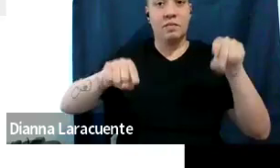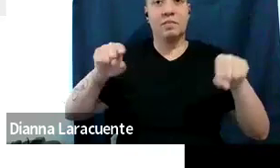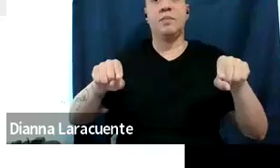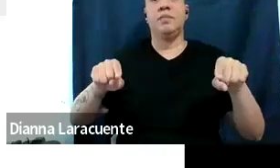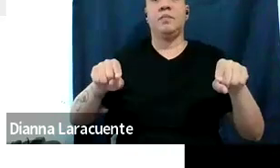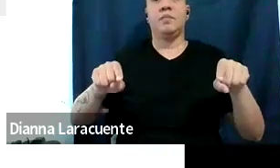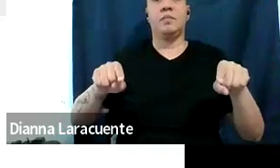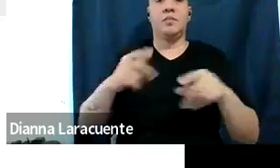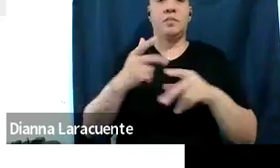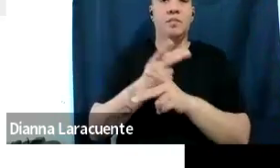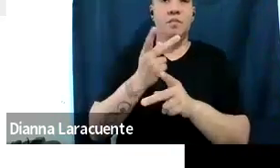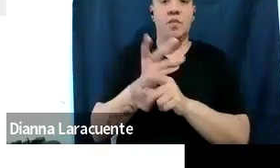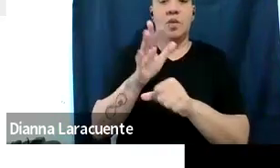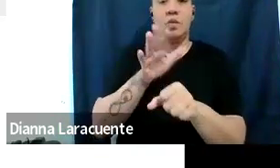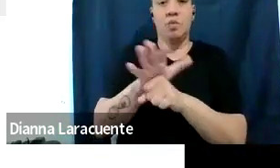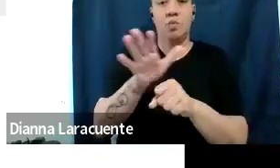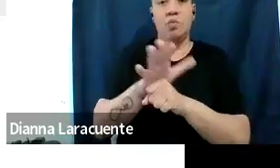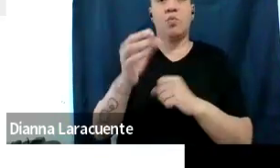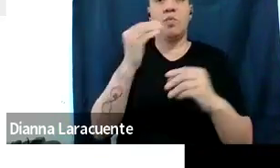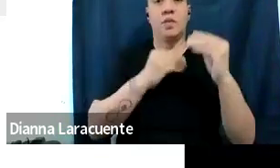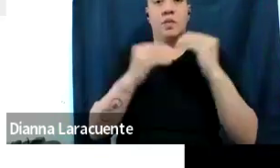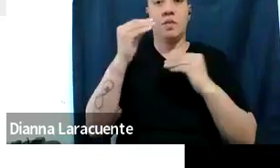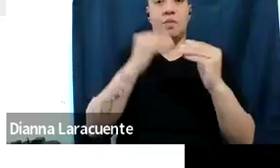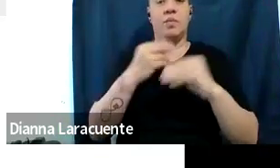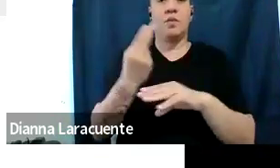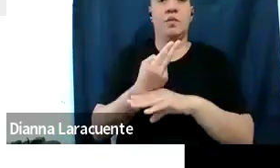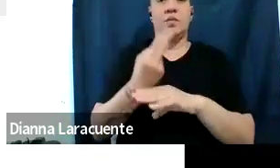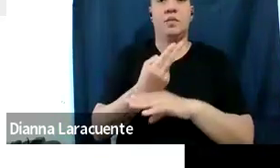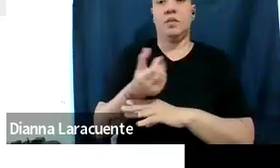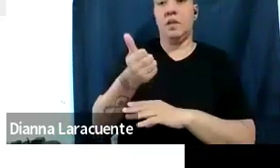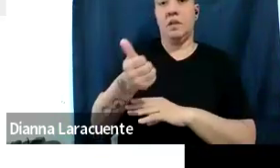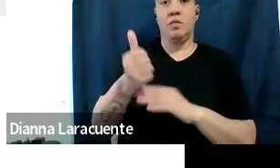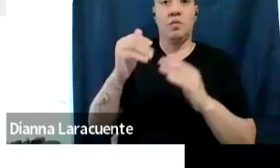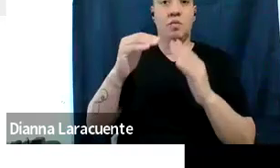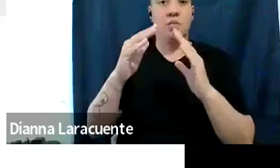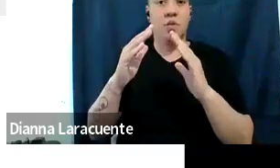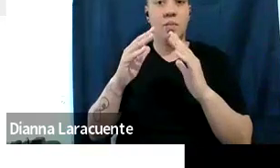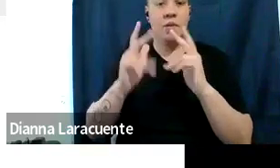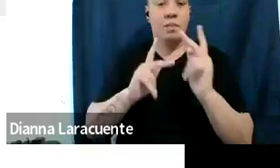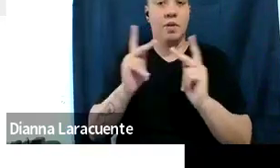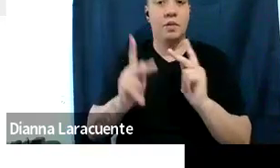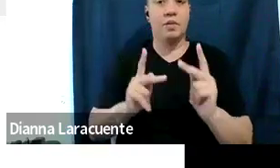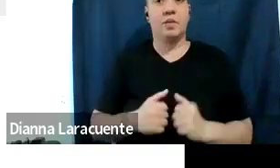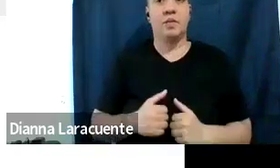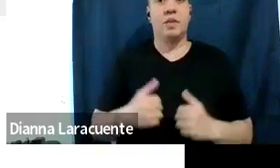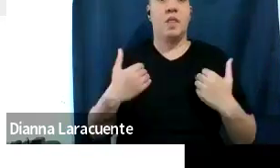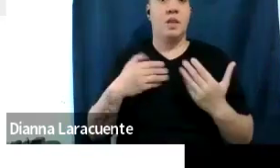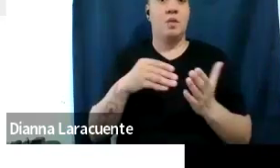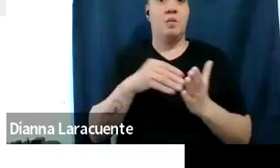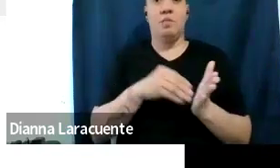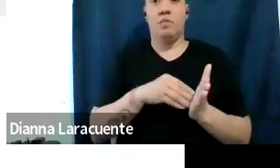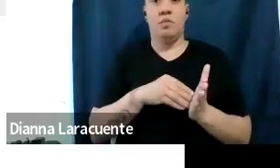que produce suficientes alimentos para el consumo de sus habitantes. Entonces teníamos 1.000.000. No